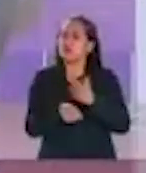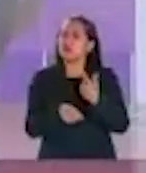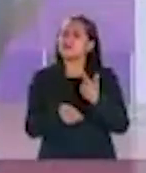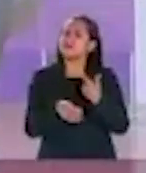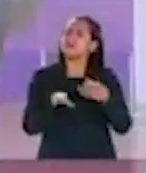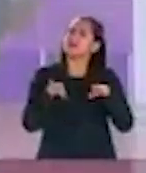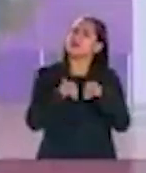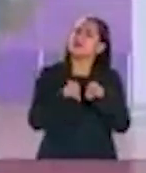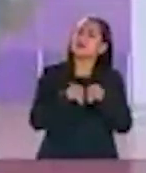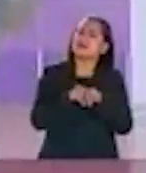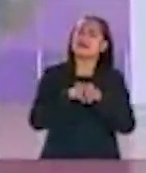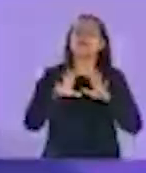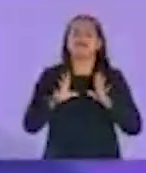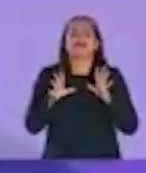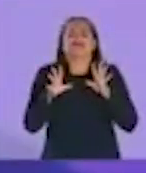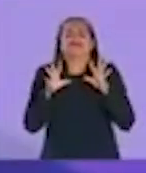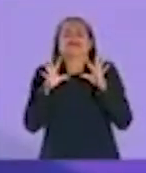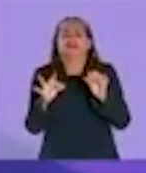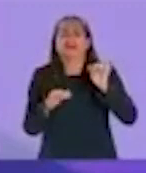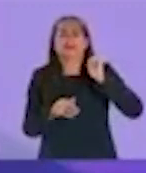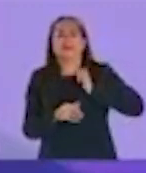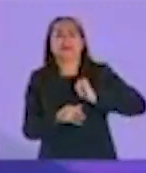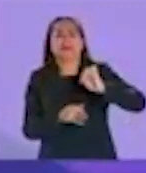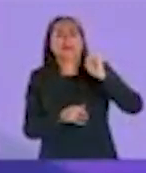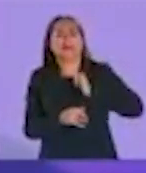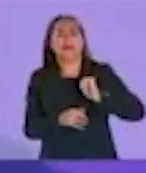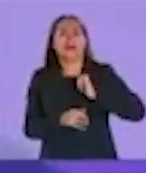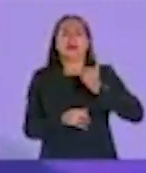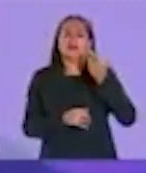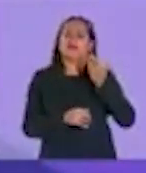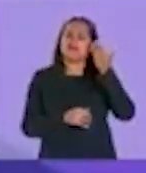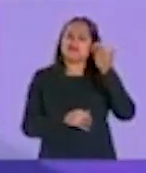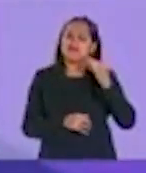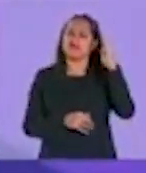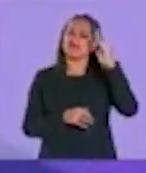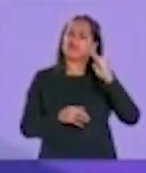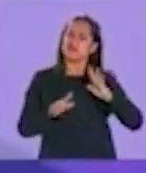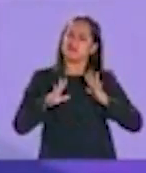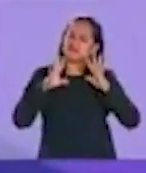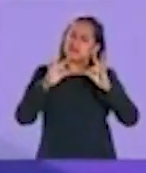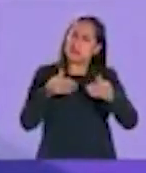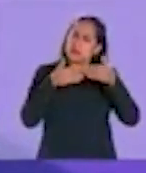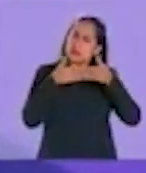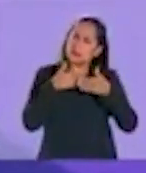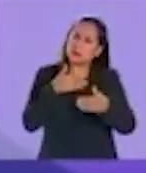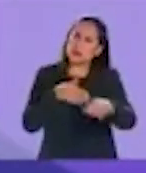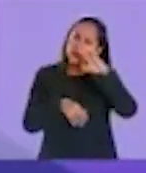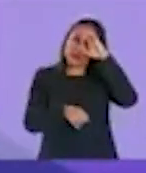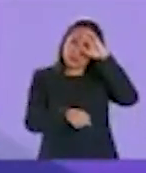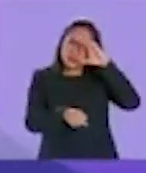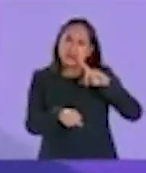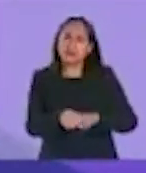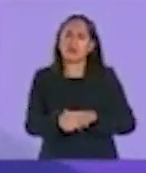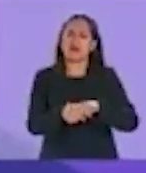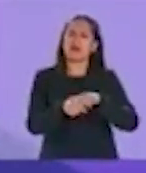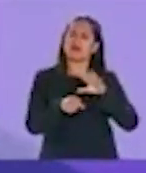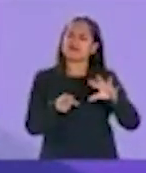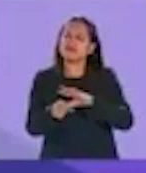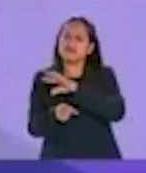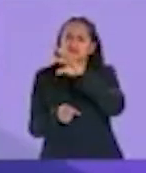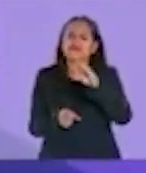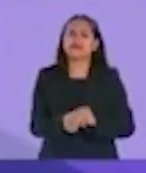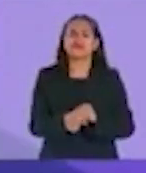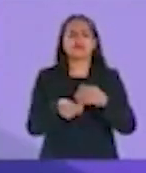originaria por las grandes civilizaciones y por la cultura de nuestros pueblos los